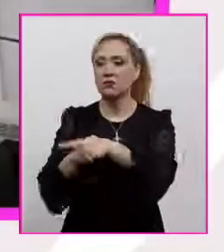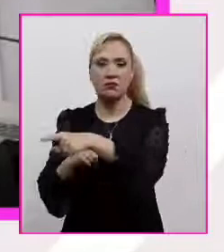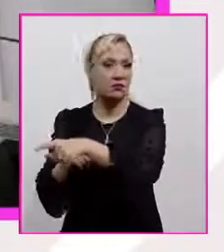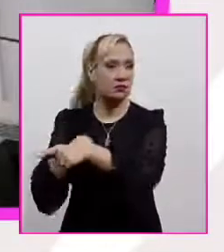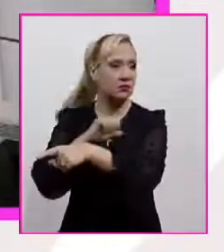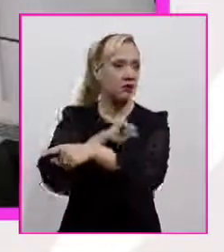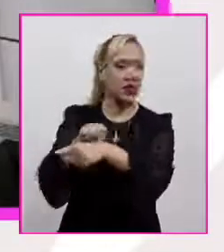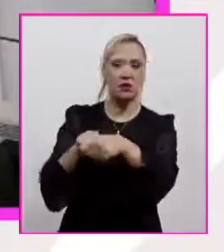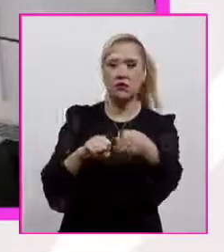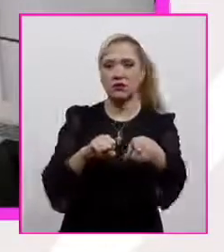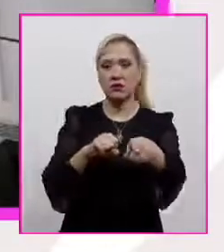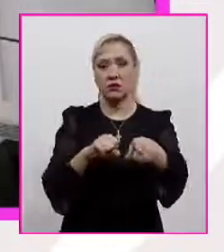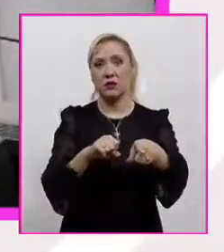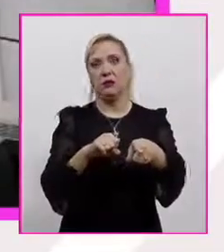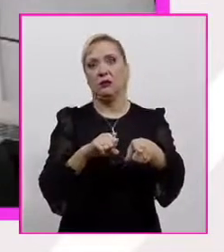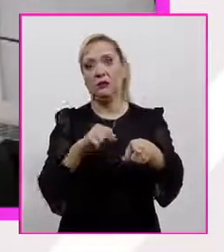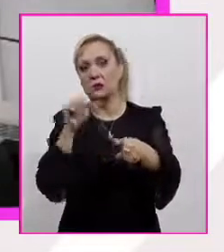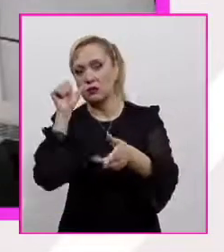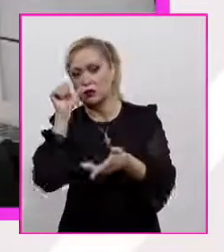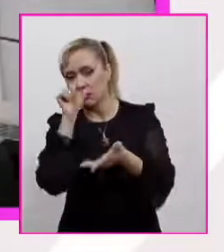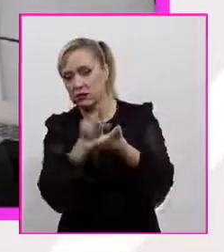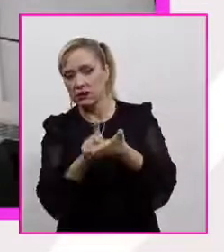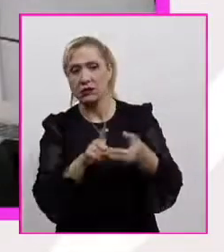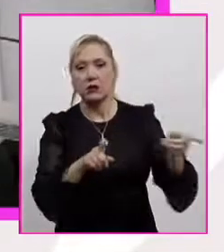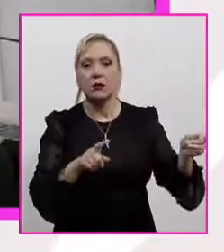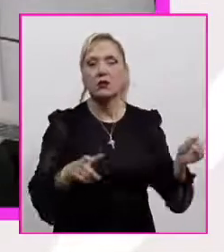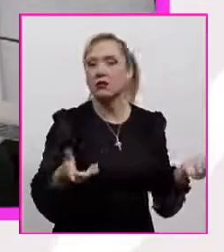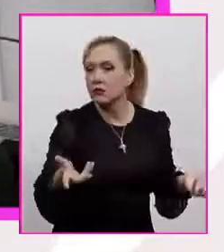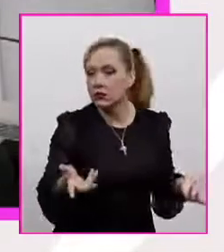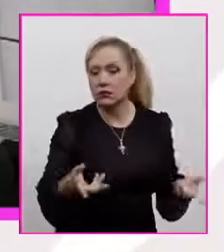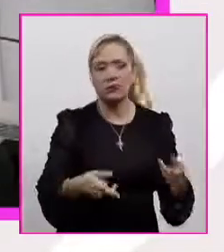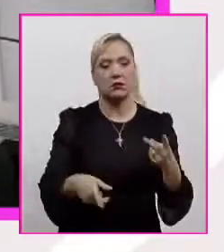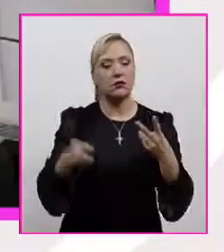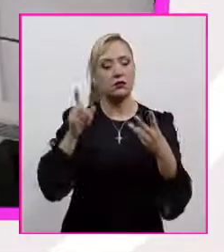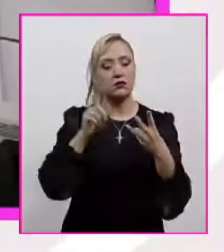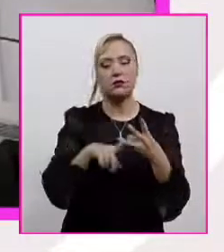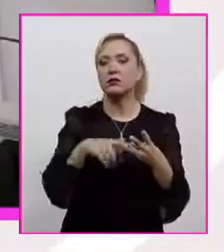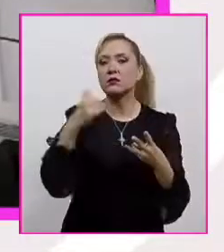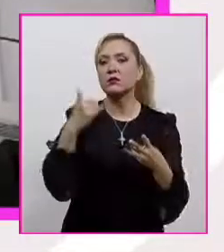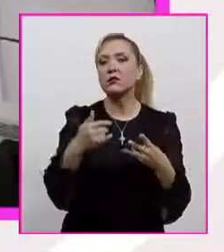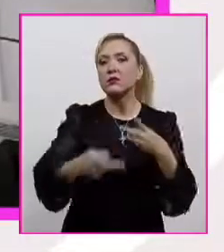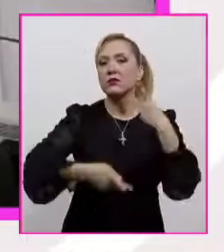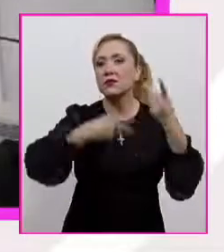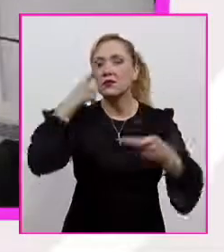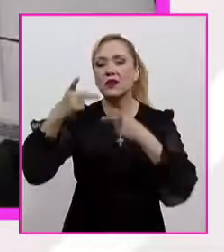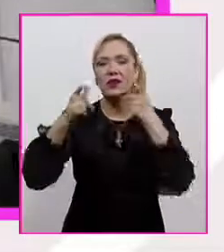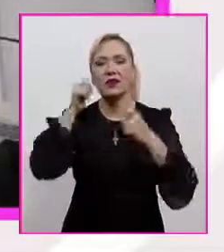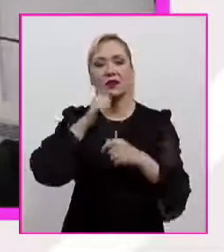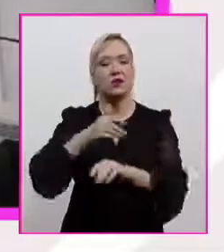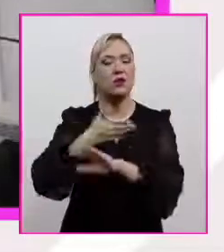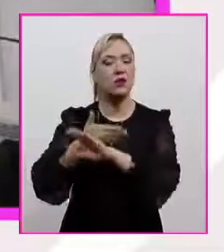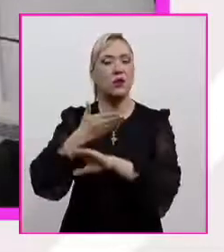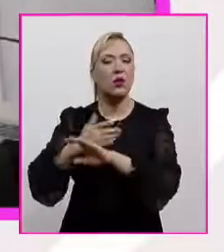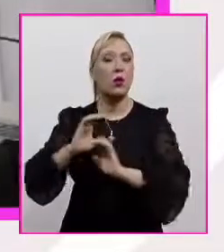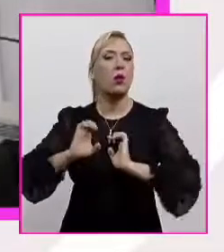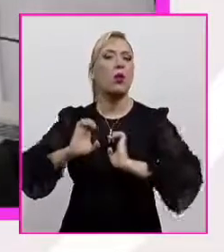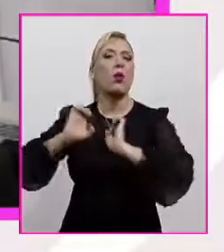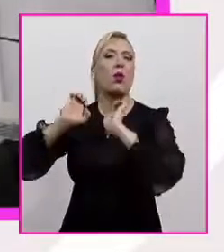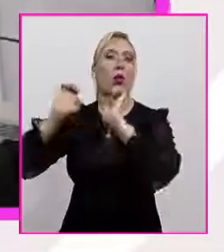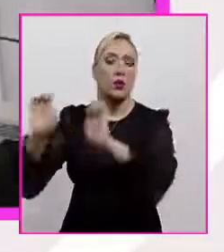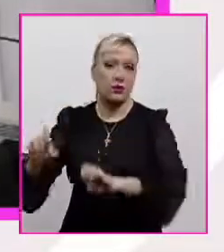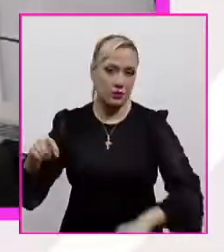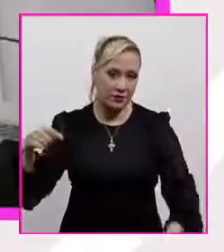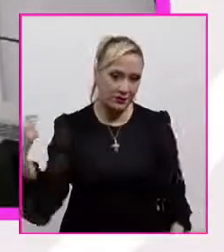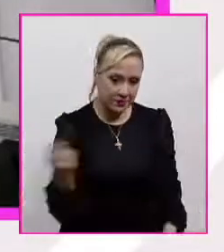del tema migratorio, como ya lo abordábamos, y uno tercero que tiene que ver con estos discursos de odio. En